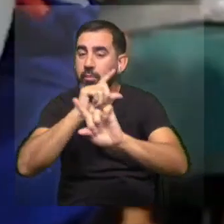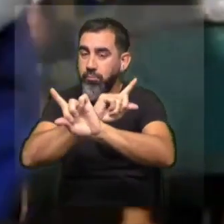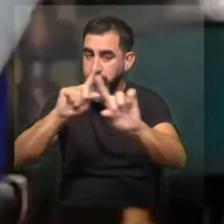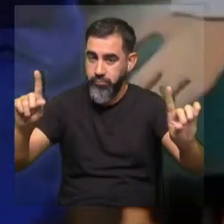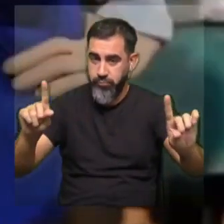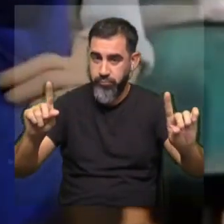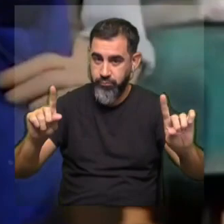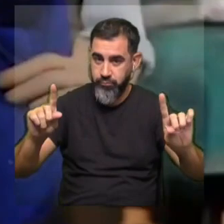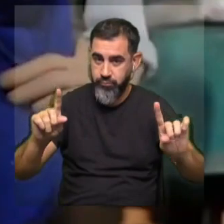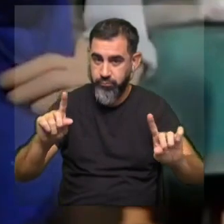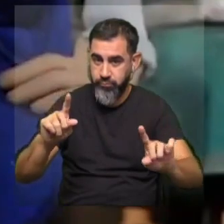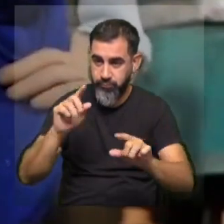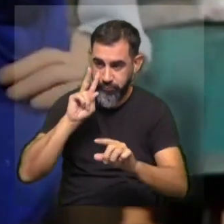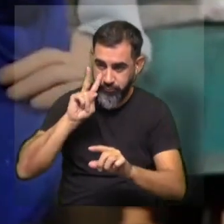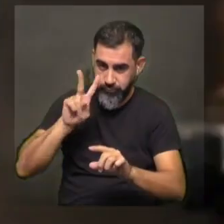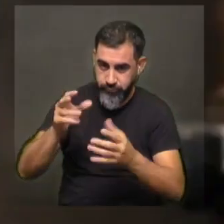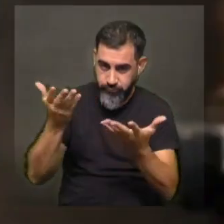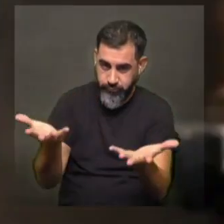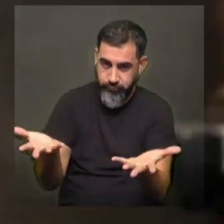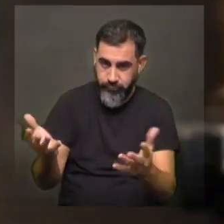Mirá, observa.